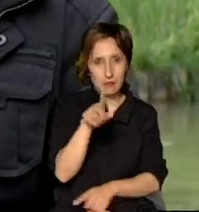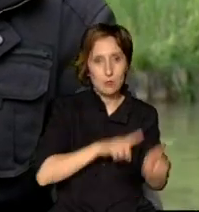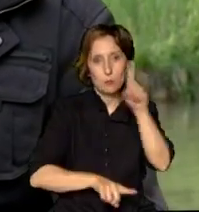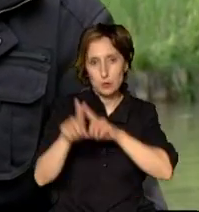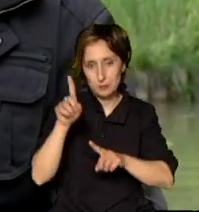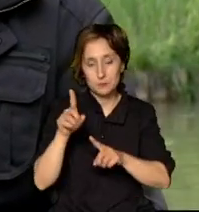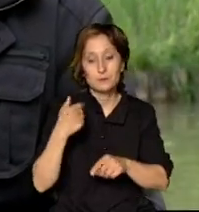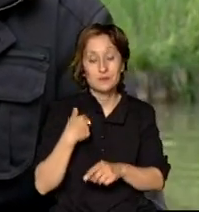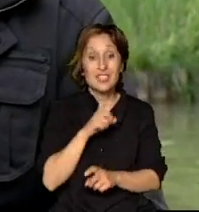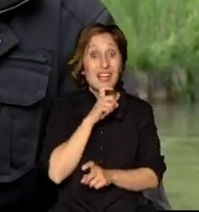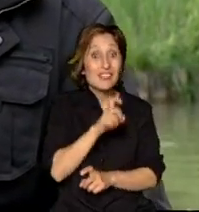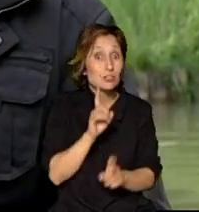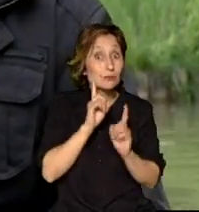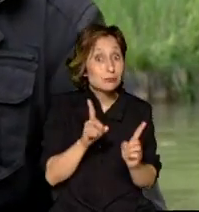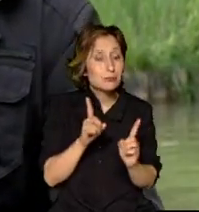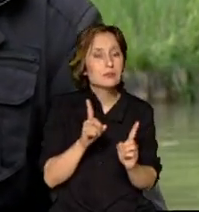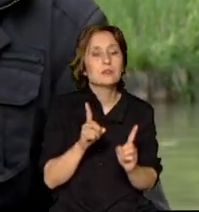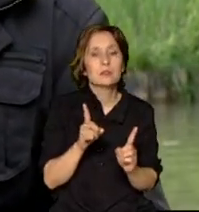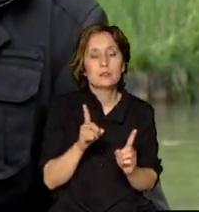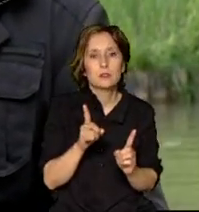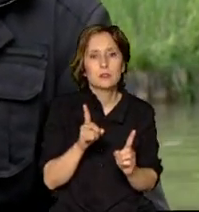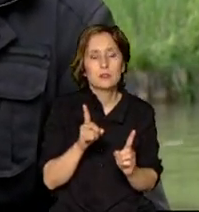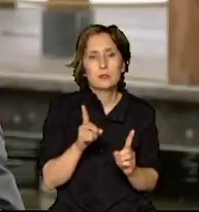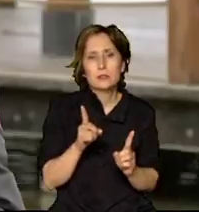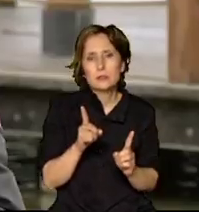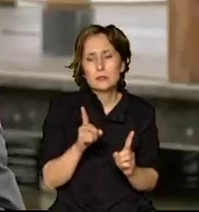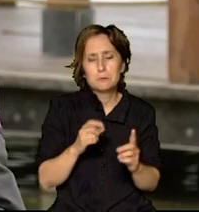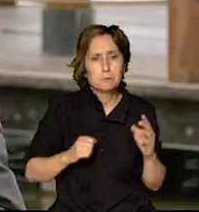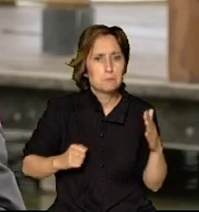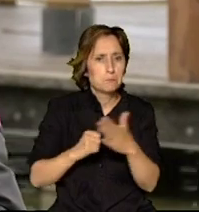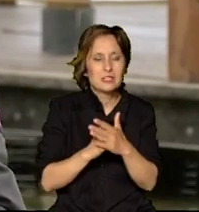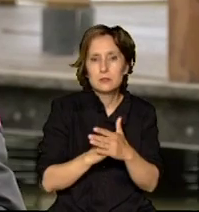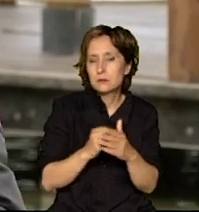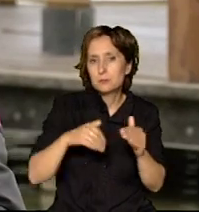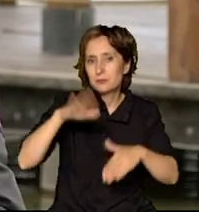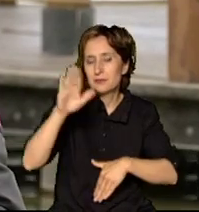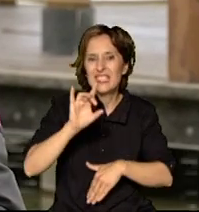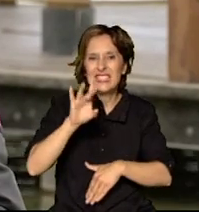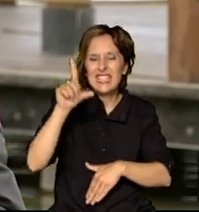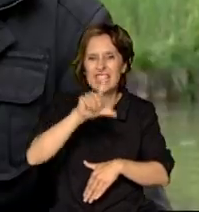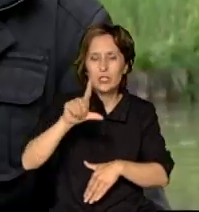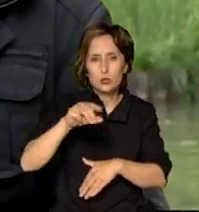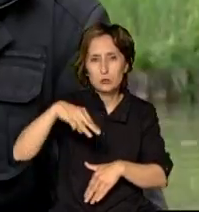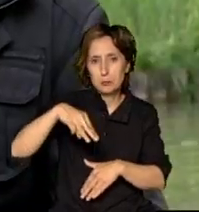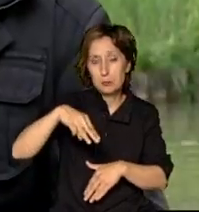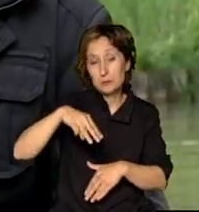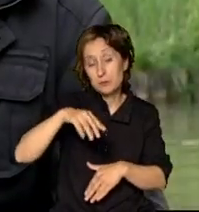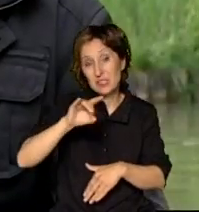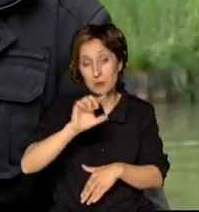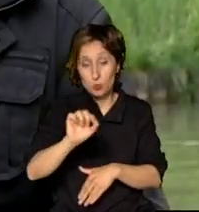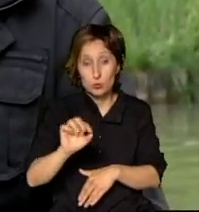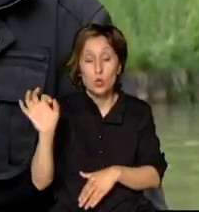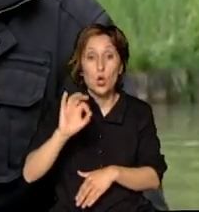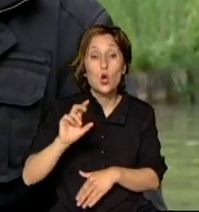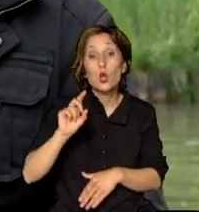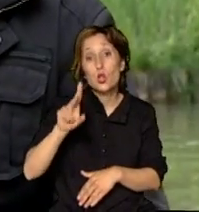damos avisos de precipitación cuando esperamos cantidades de más de 15 litros por metro cuadrado en una hora o de más de 40